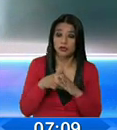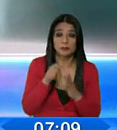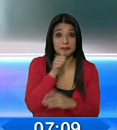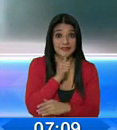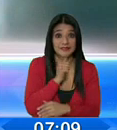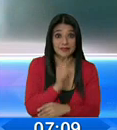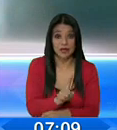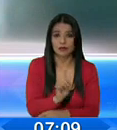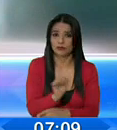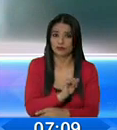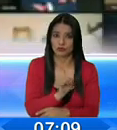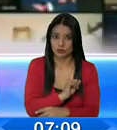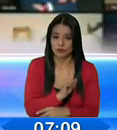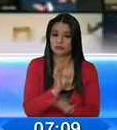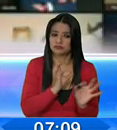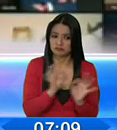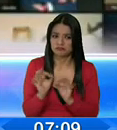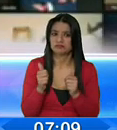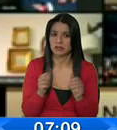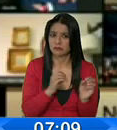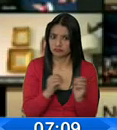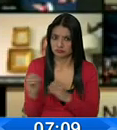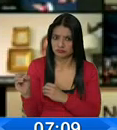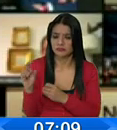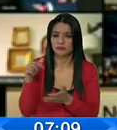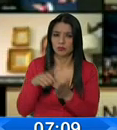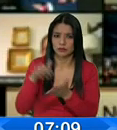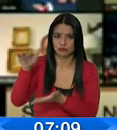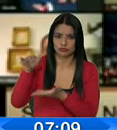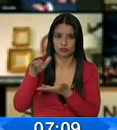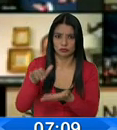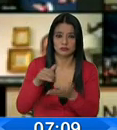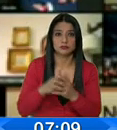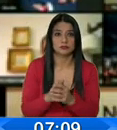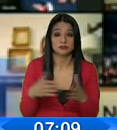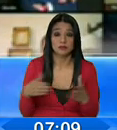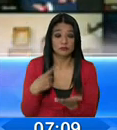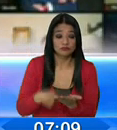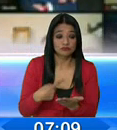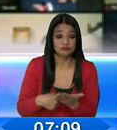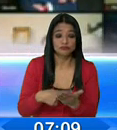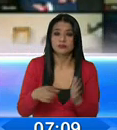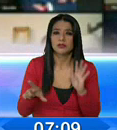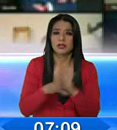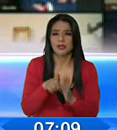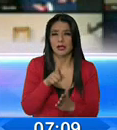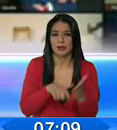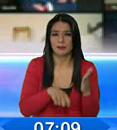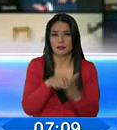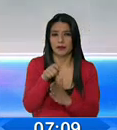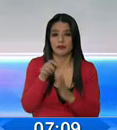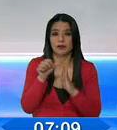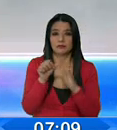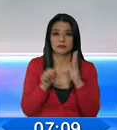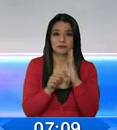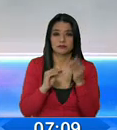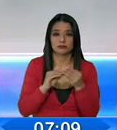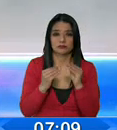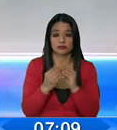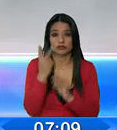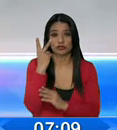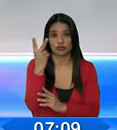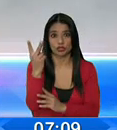buscando la disciplina fiscal. Tras varias discusiones, la ley aprobada establece en el artículo 2 que las entidades